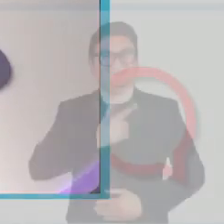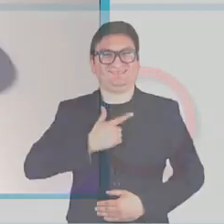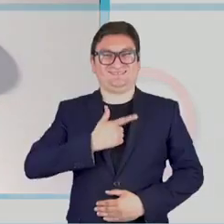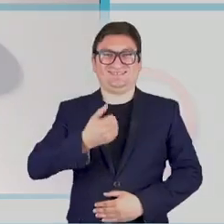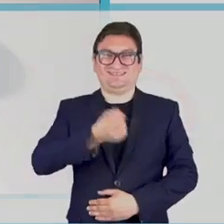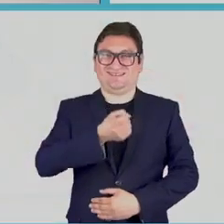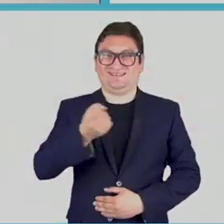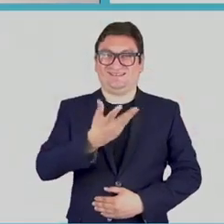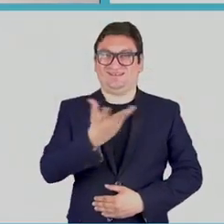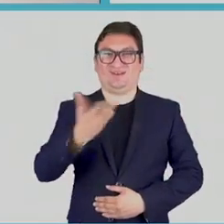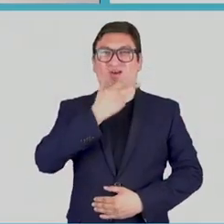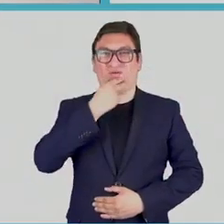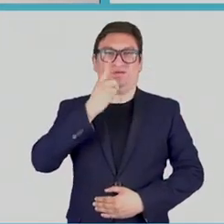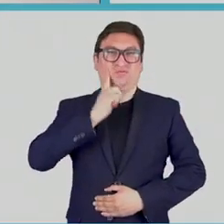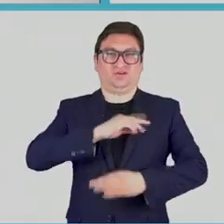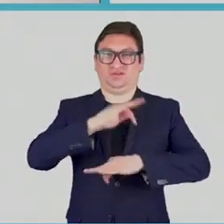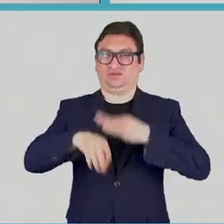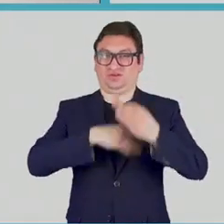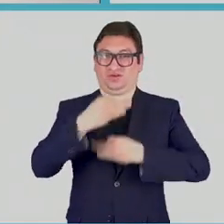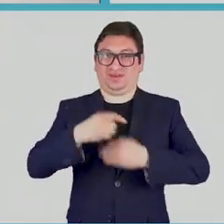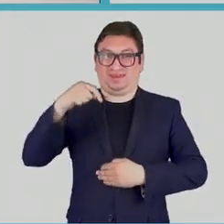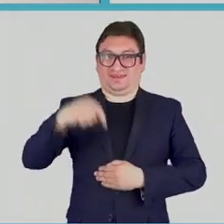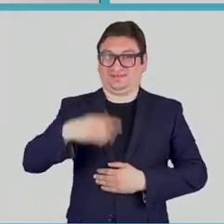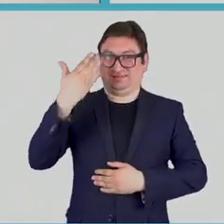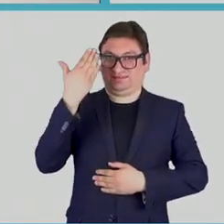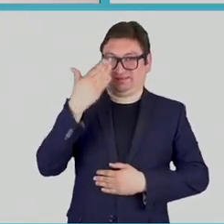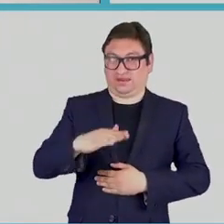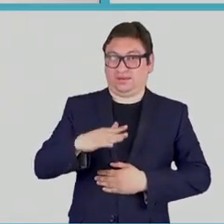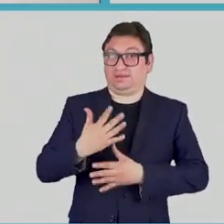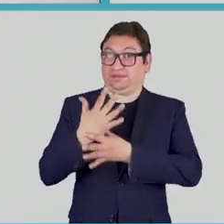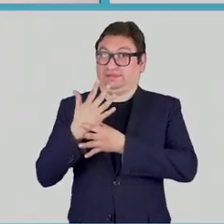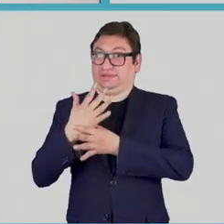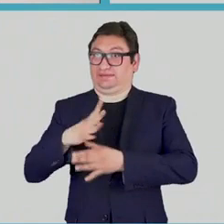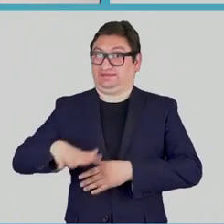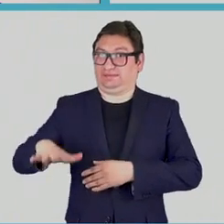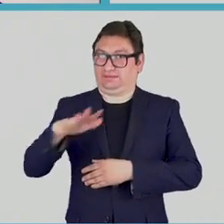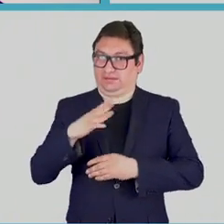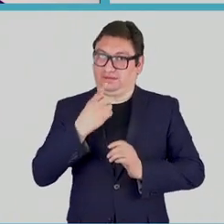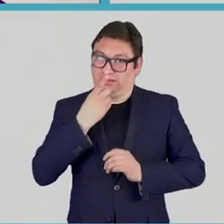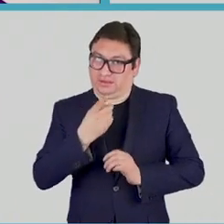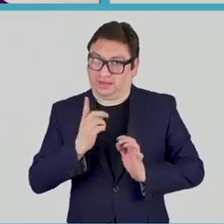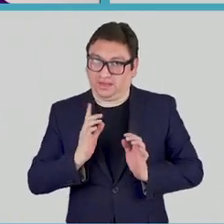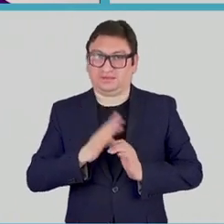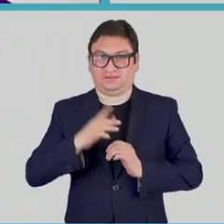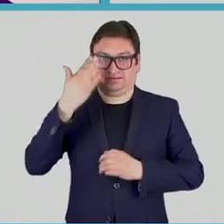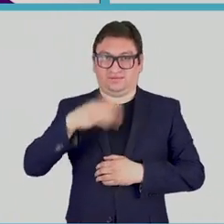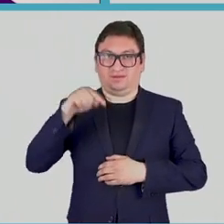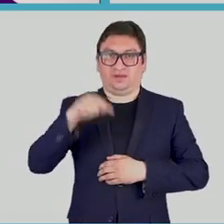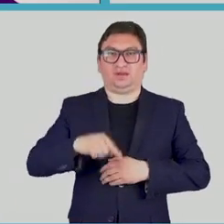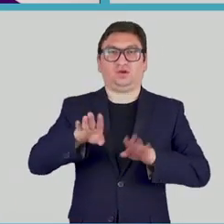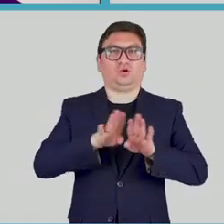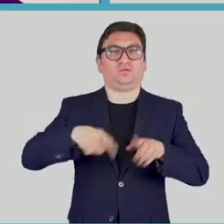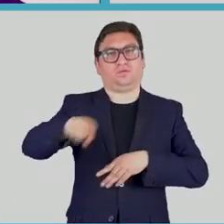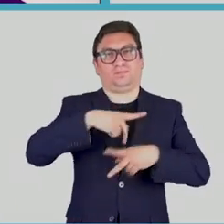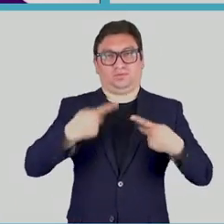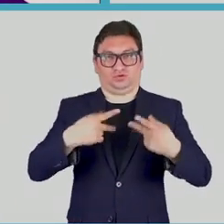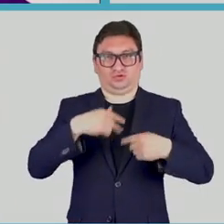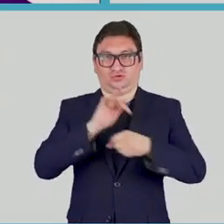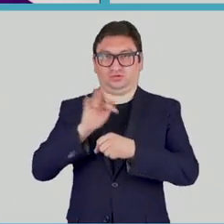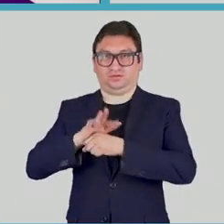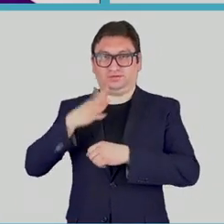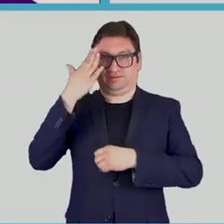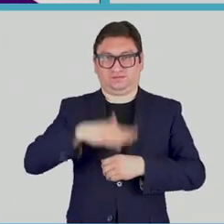Qué gusto saludarlas y saludarlos en su programa se dice por ahí Esta es una serie de la defensoría de las audiencias